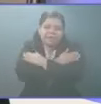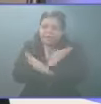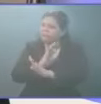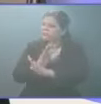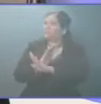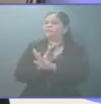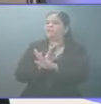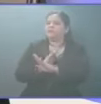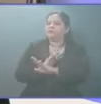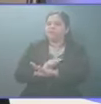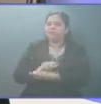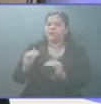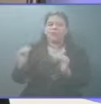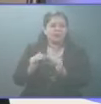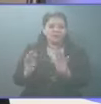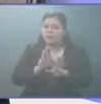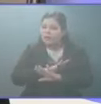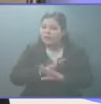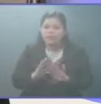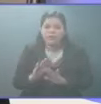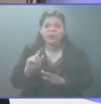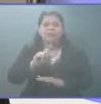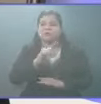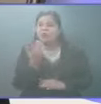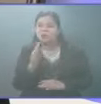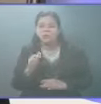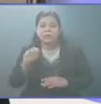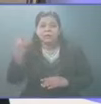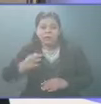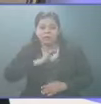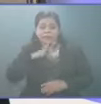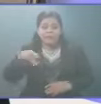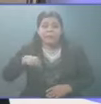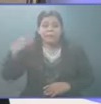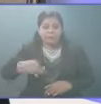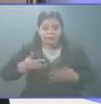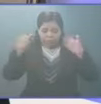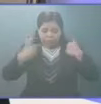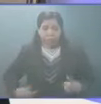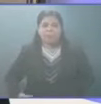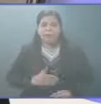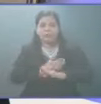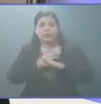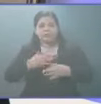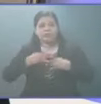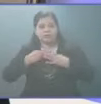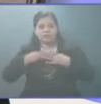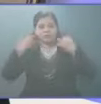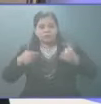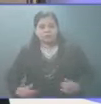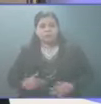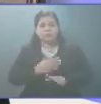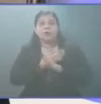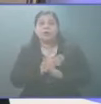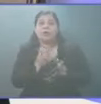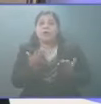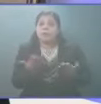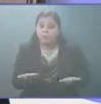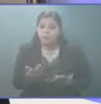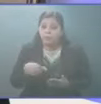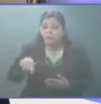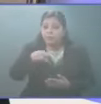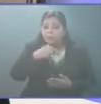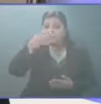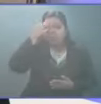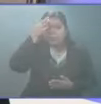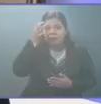utilizar. El impacto que generó el utilizar el equipo de protección o la mascarilla, precisamente porque ellos consideran el